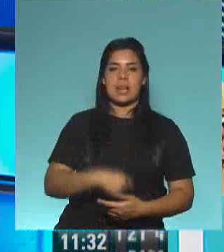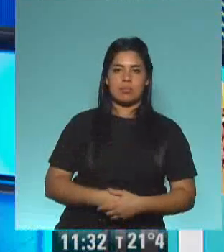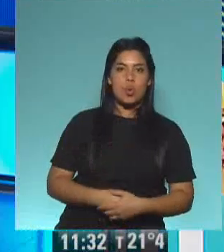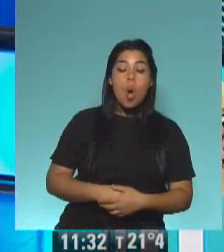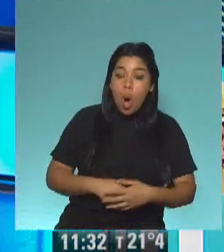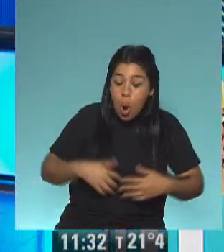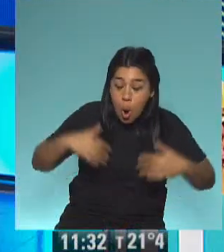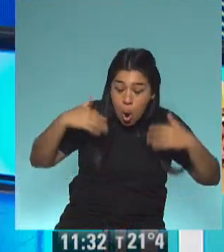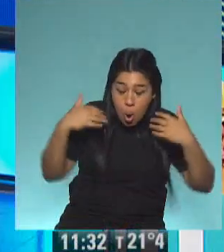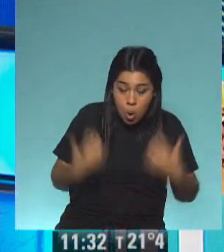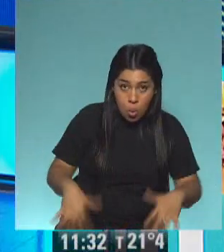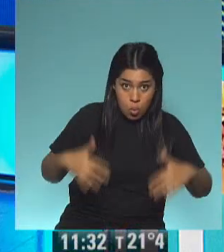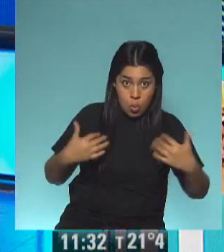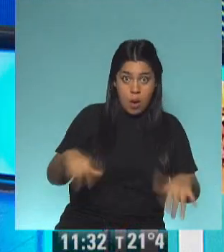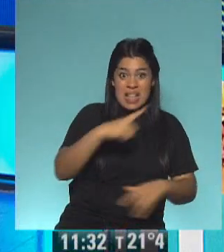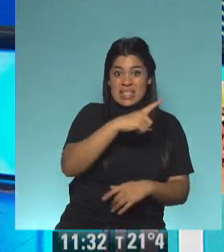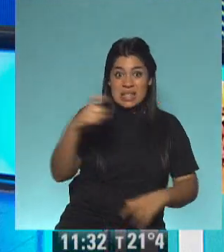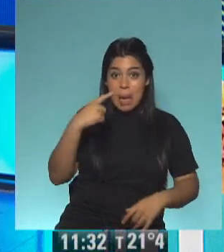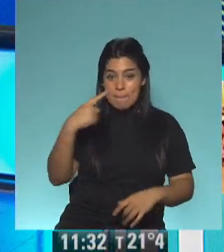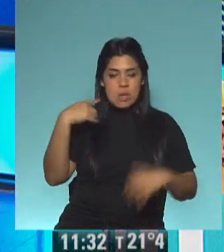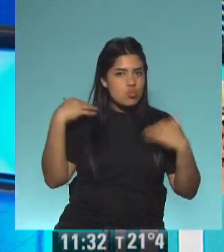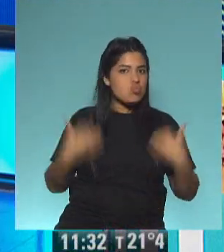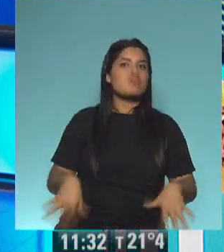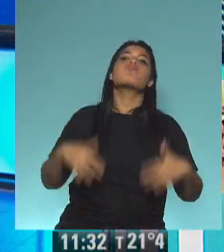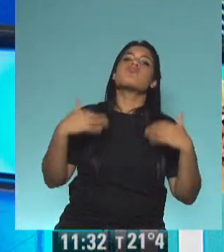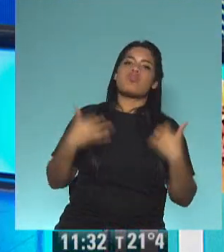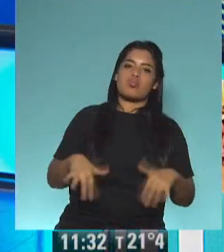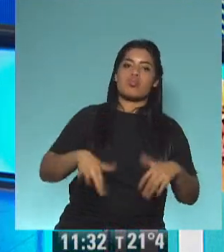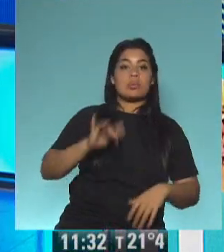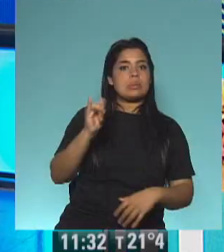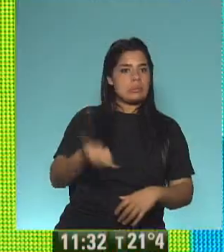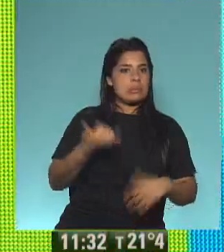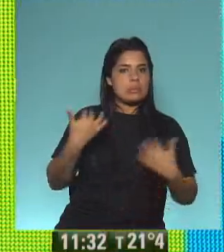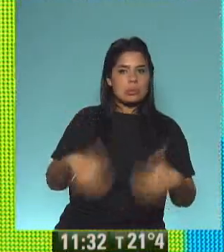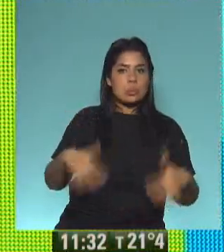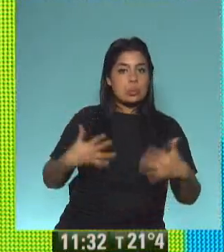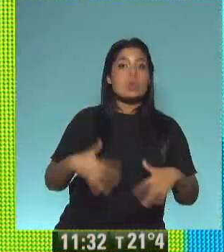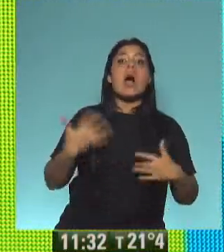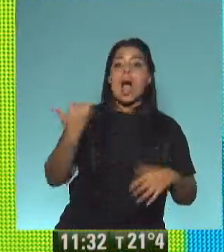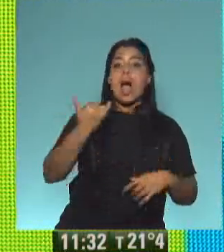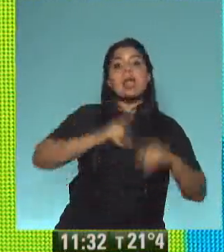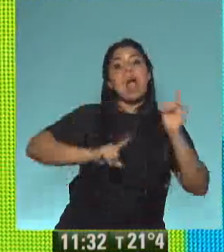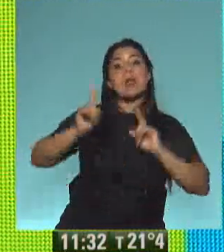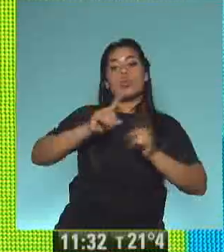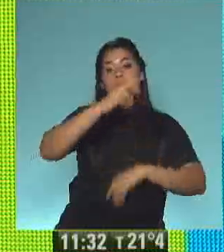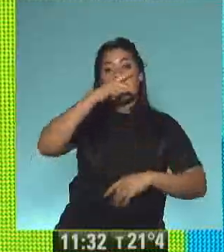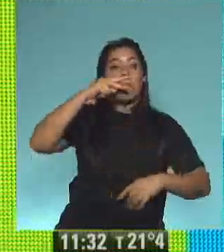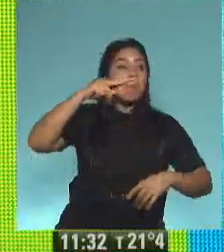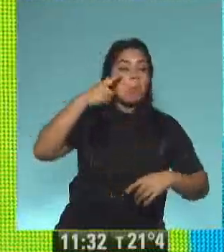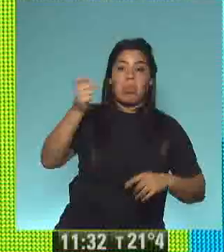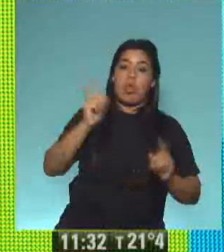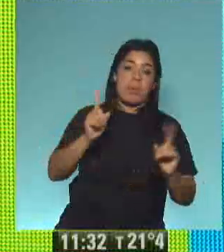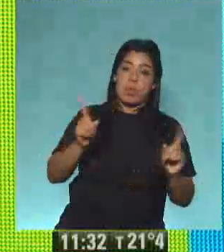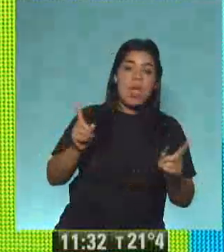nos quedamos. ¡Un montonazo! Así que, bueno, fíjense que evidentemente hay muchos olores que todavía no conocemos o no nos dimos cuenta, porque yo